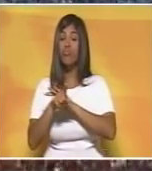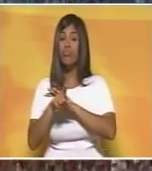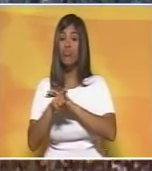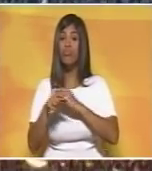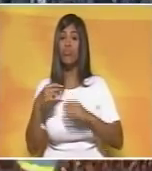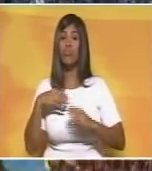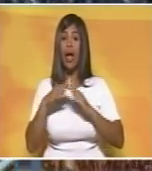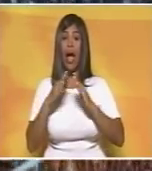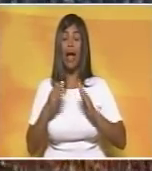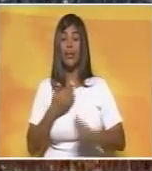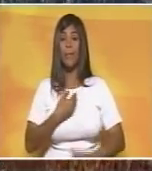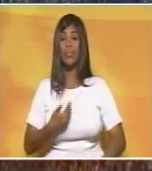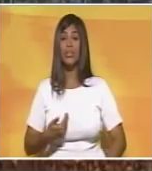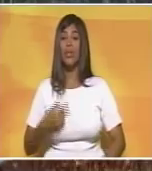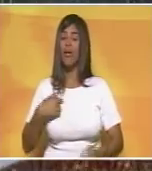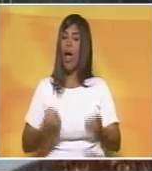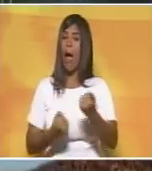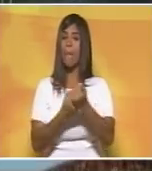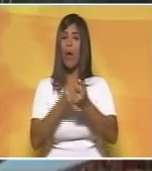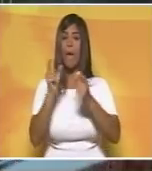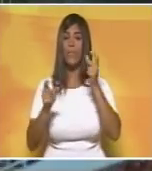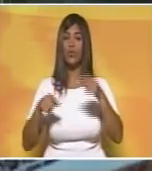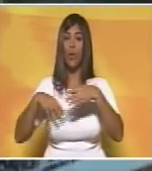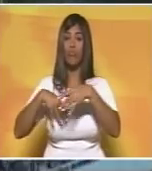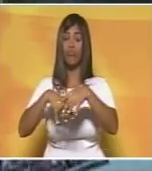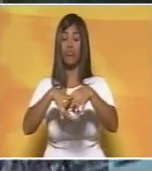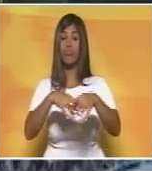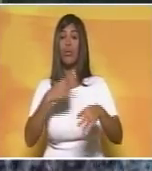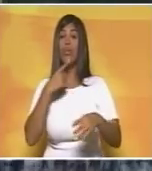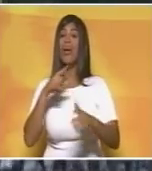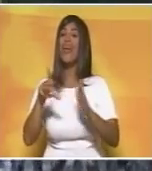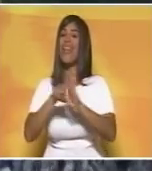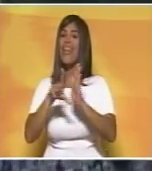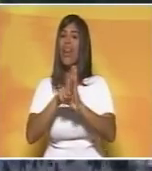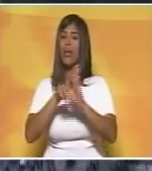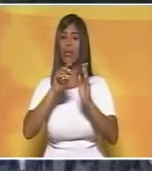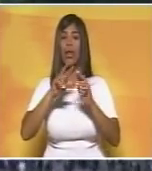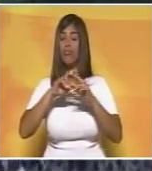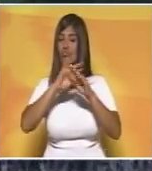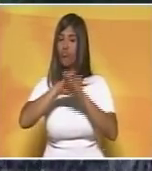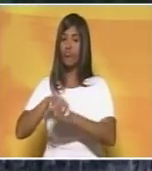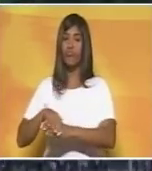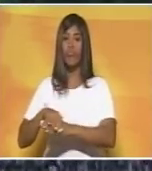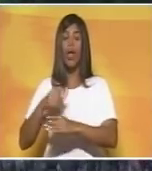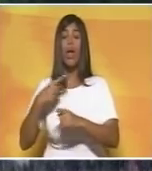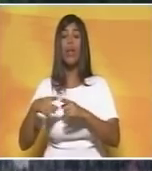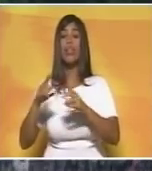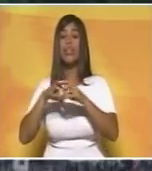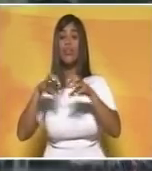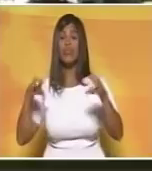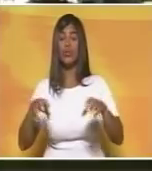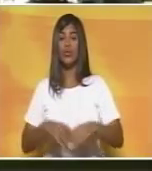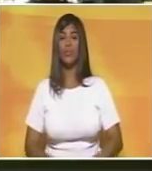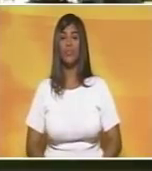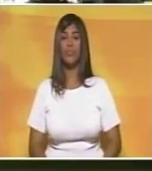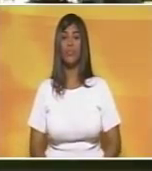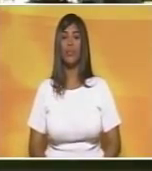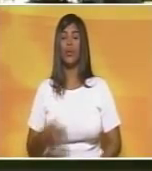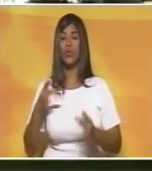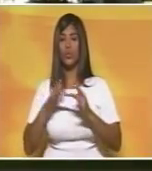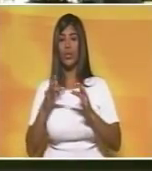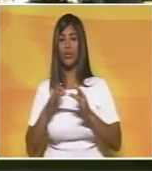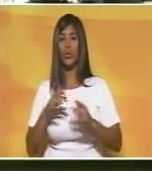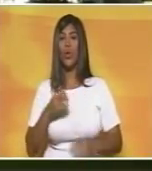para mostrar su apoyo a los manifestantes. Allí ha pedido la retirada de la ley y la dimisión de Carrie Lam. Victoria Pascual, desde Tamar